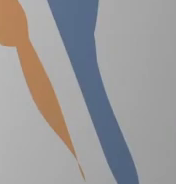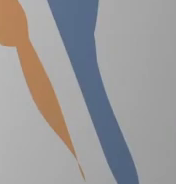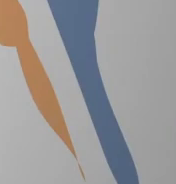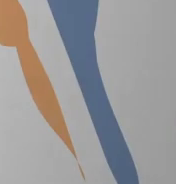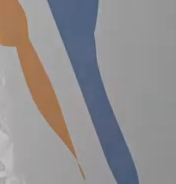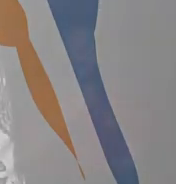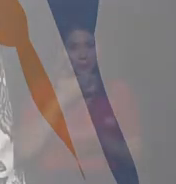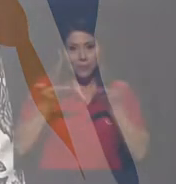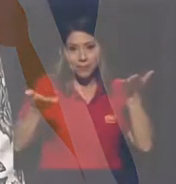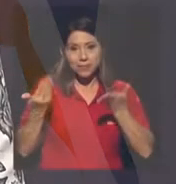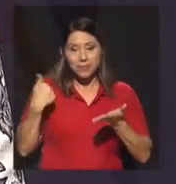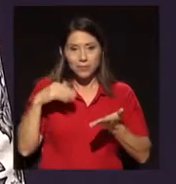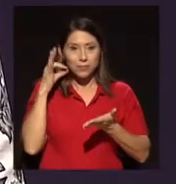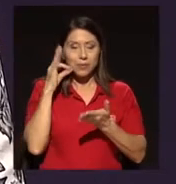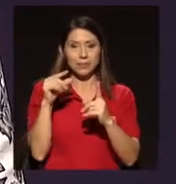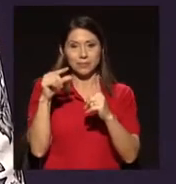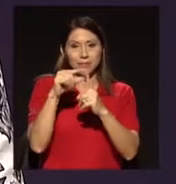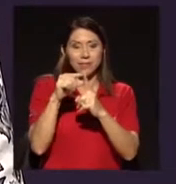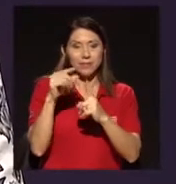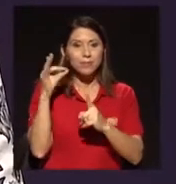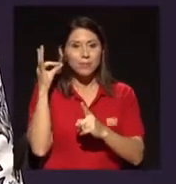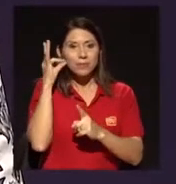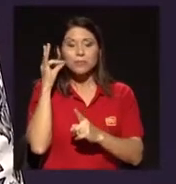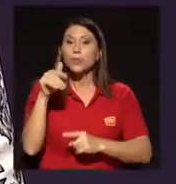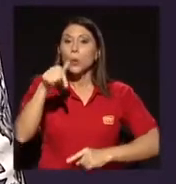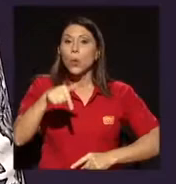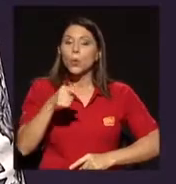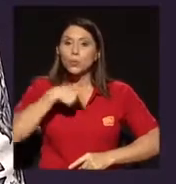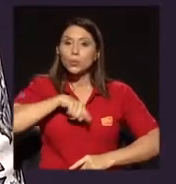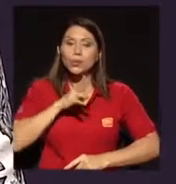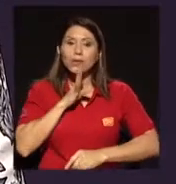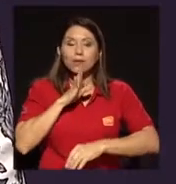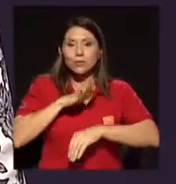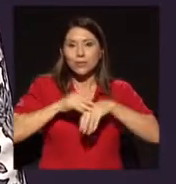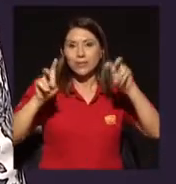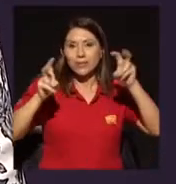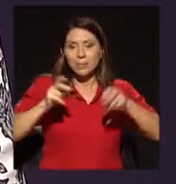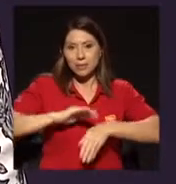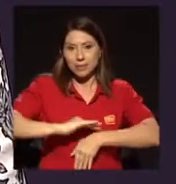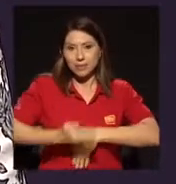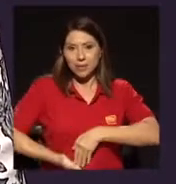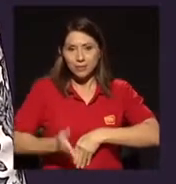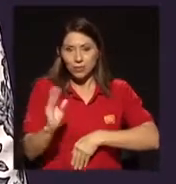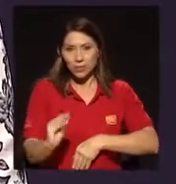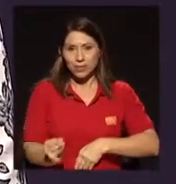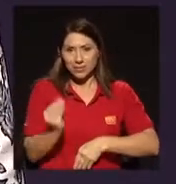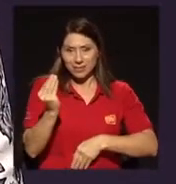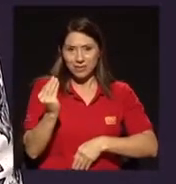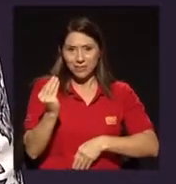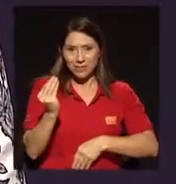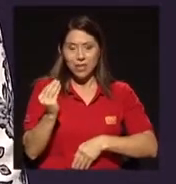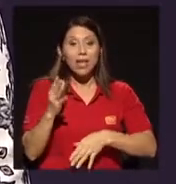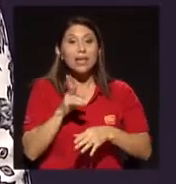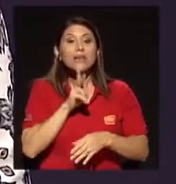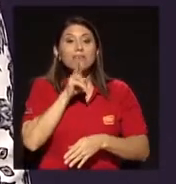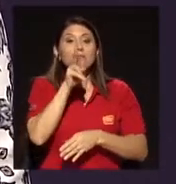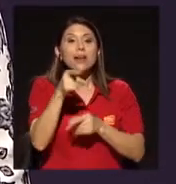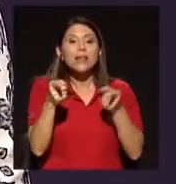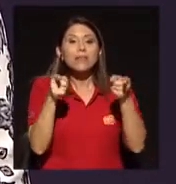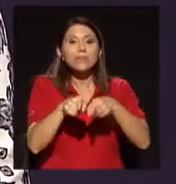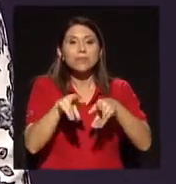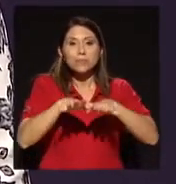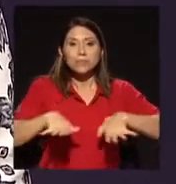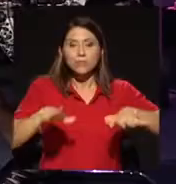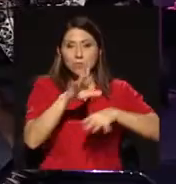Bienvenidos y bienvenidas una vez más a Palabra de Mujer. El día de hoy estaremos tocando la temática sobre el embarazo adolescente y la realidad de la misma en el